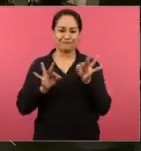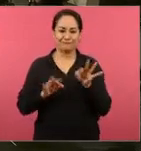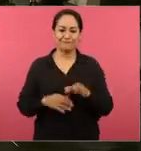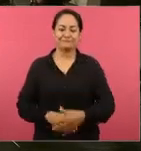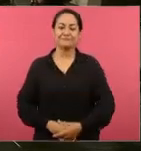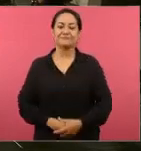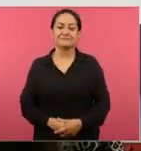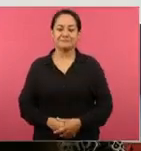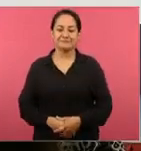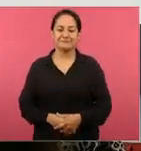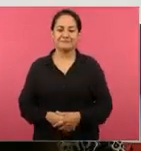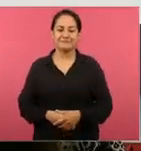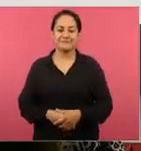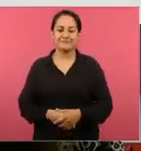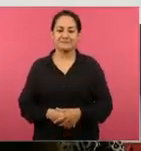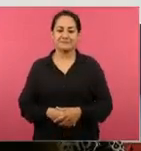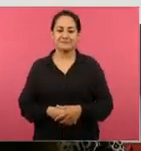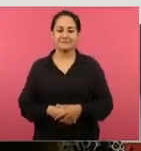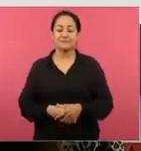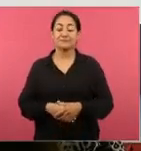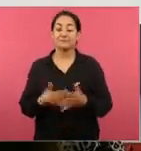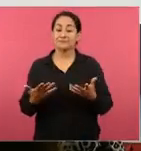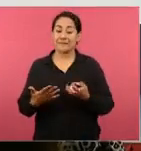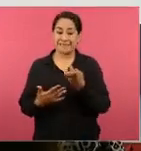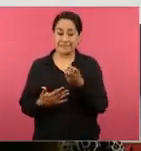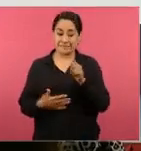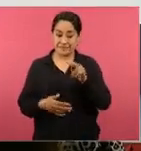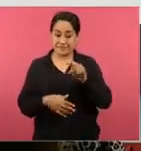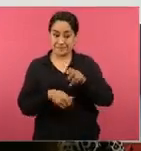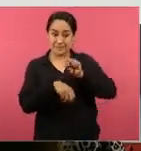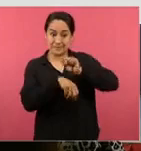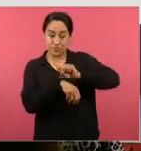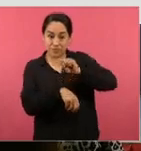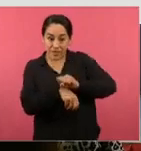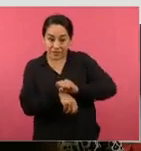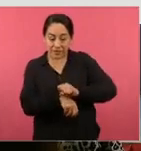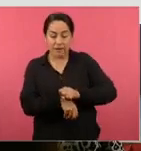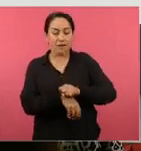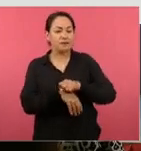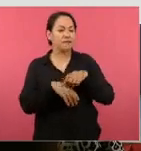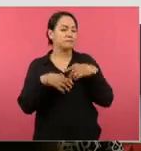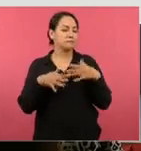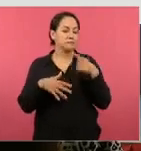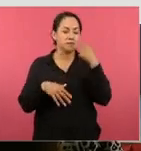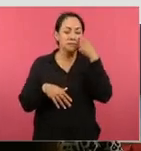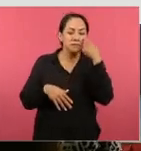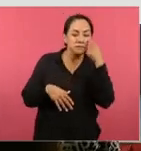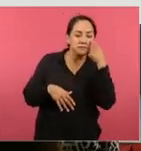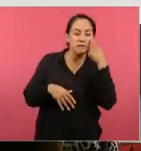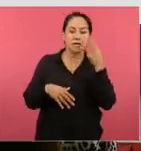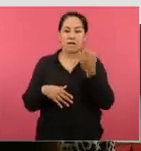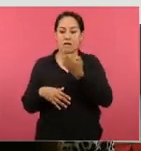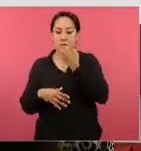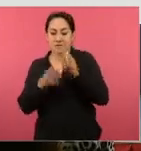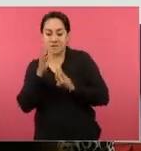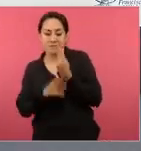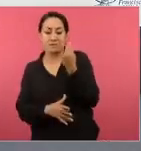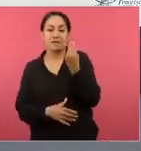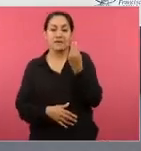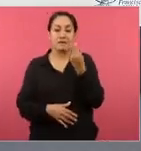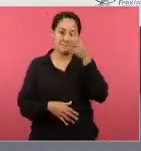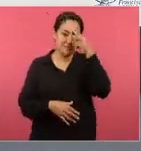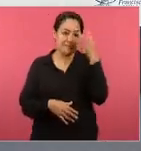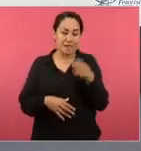que construimos en telesecundaria, es decir, la nueva escuela mexicana ubica 4 metodologías